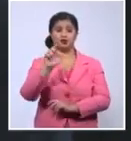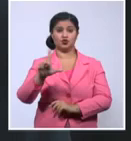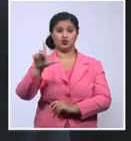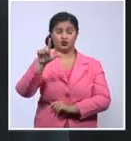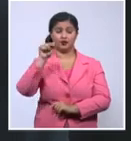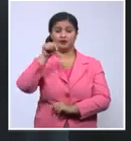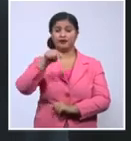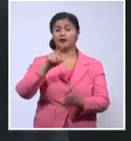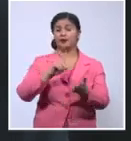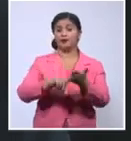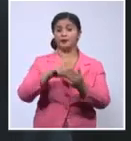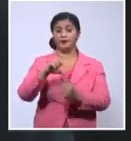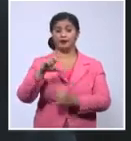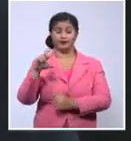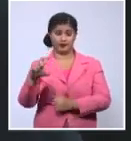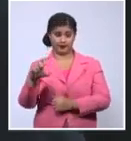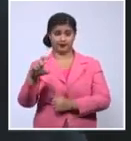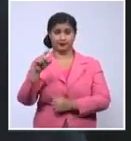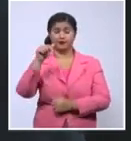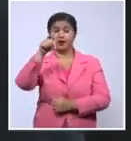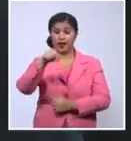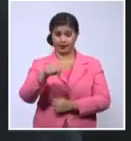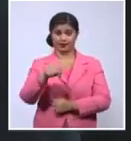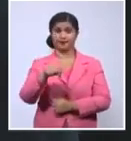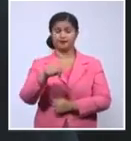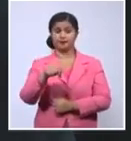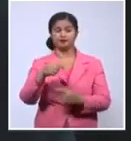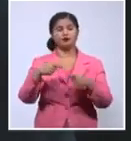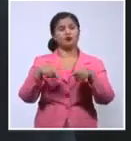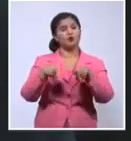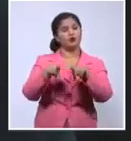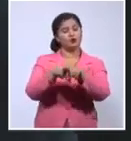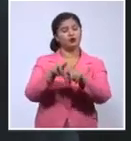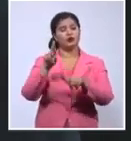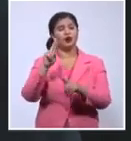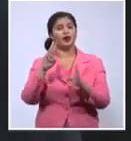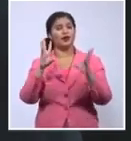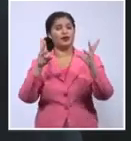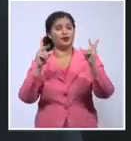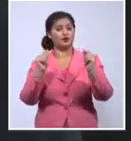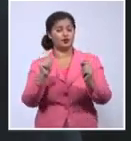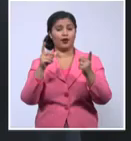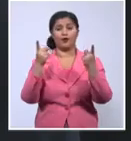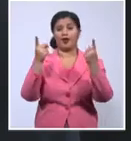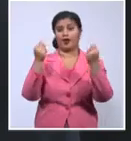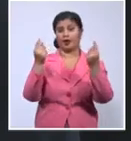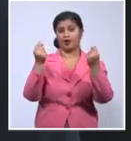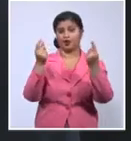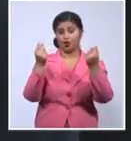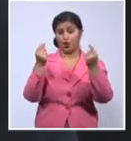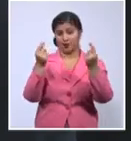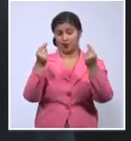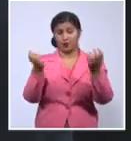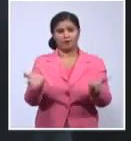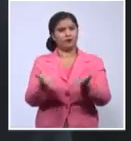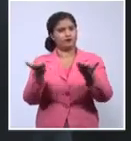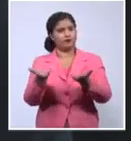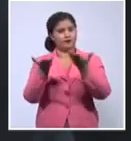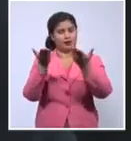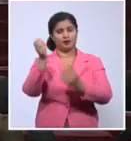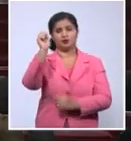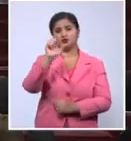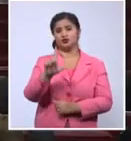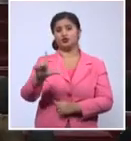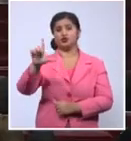y la Revolución, así como los resultados económicos sociales